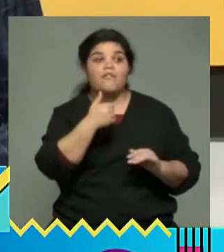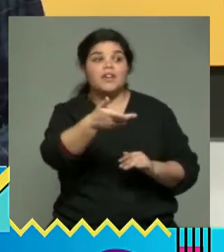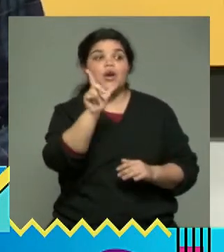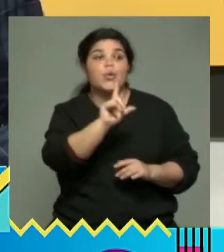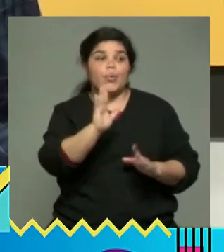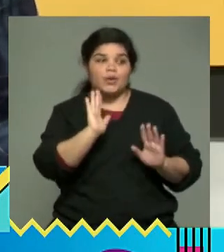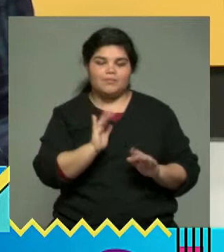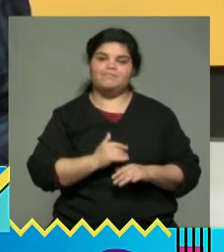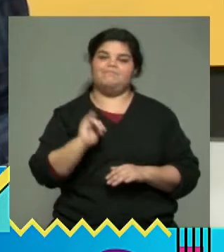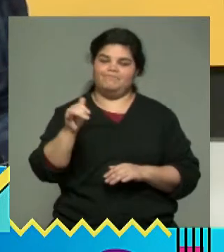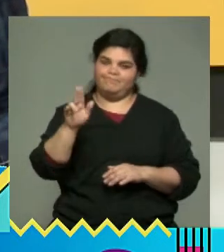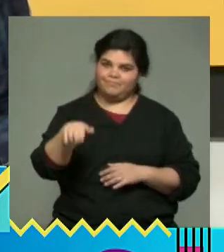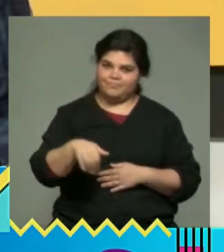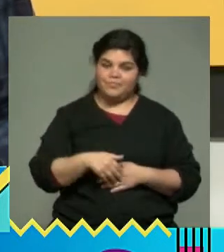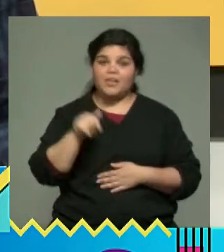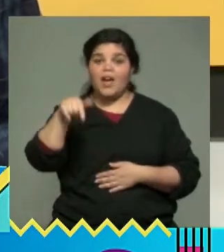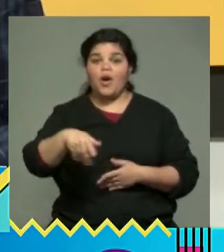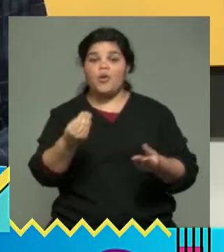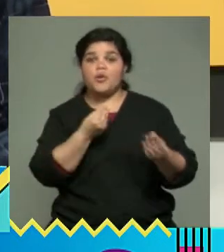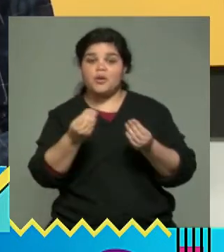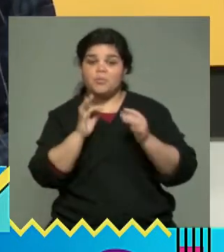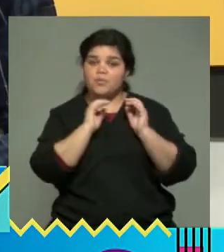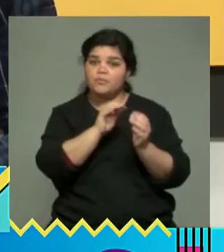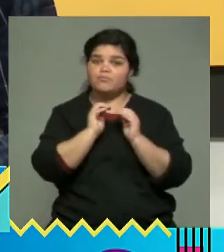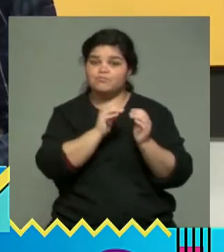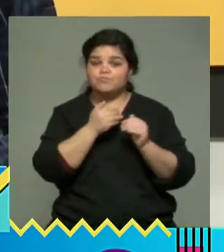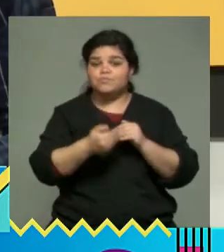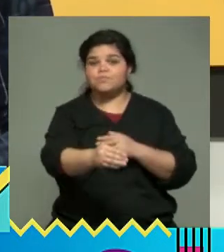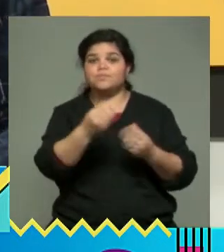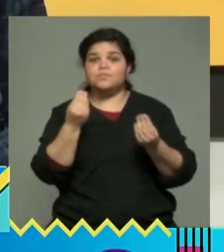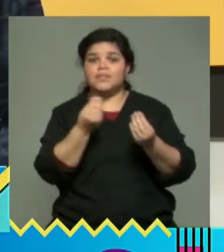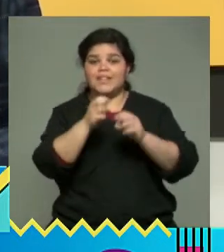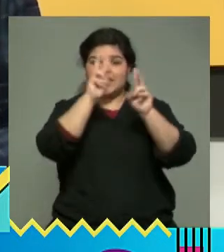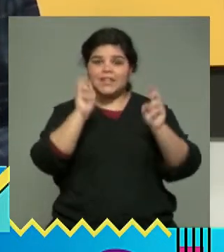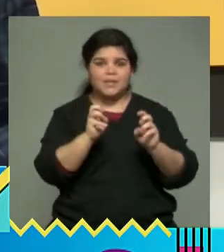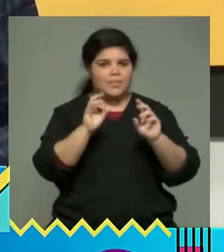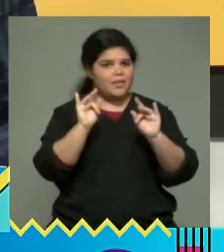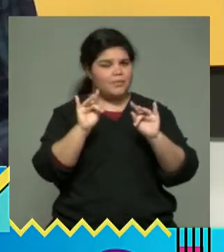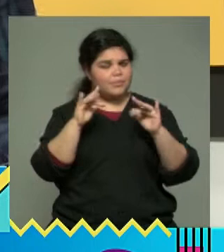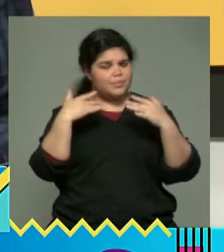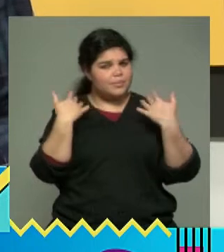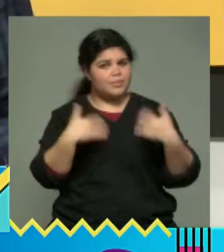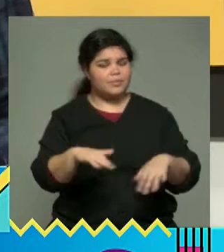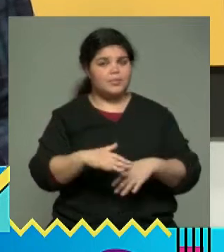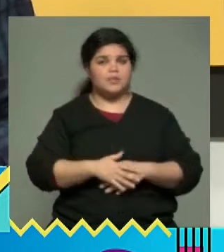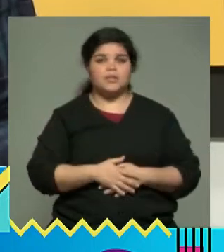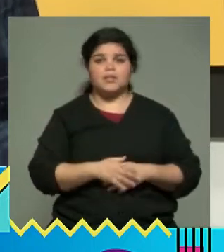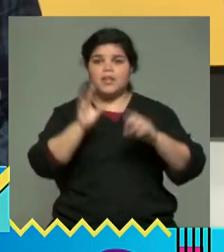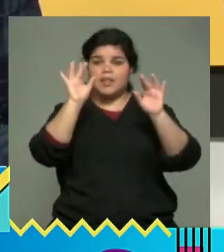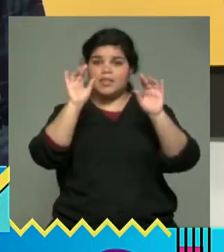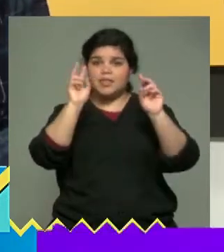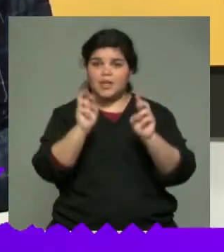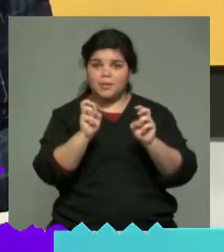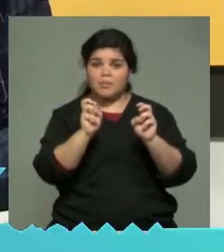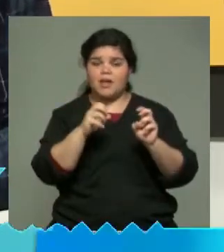Pero bueno, hoy seguiremos nosotros con el programa con una temática bastante complicada, ¿no, Gastón? Sí, una temática que se ha